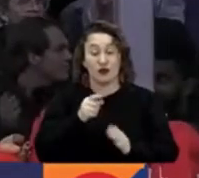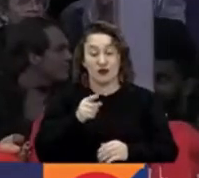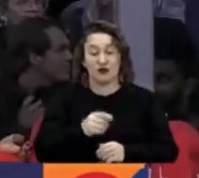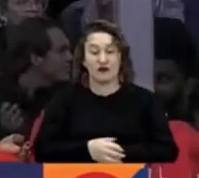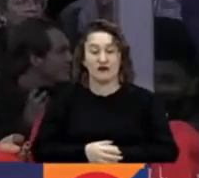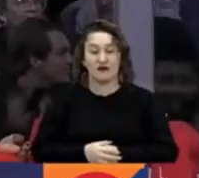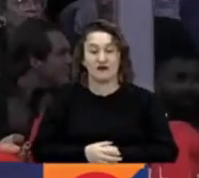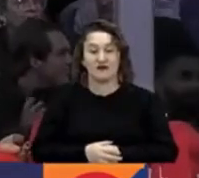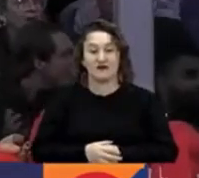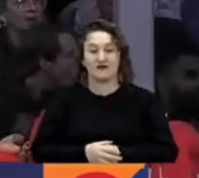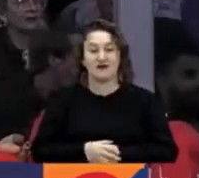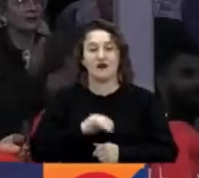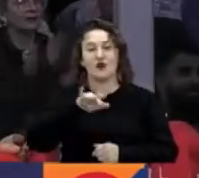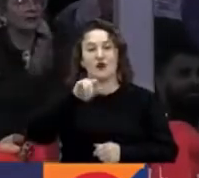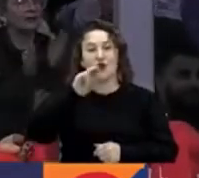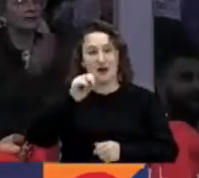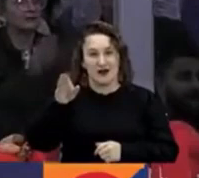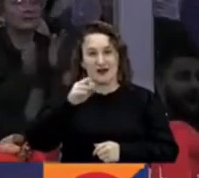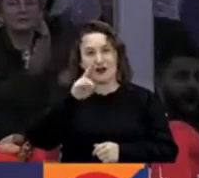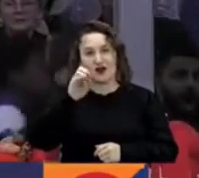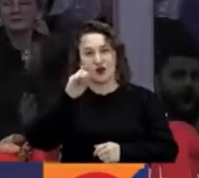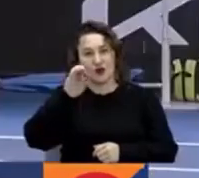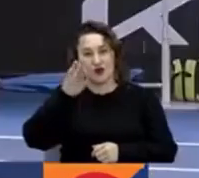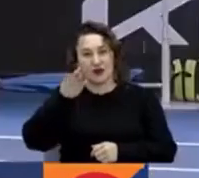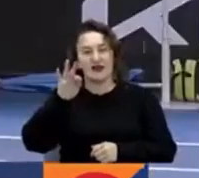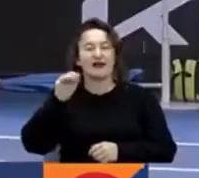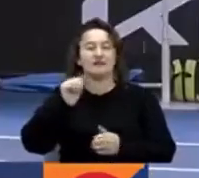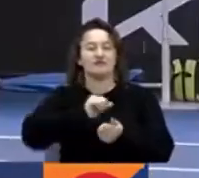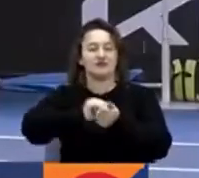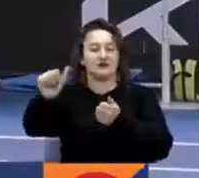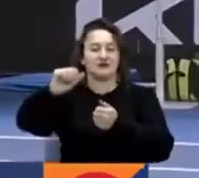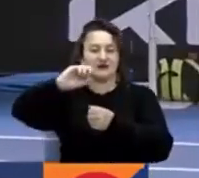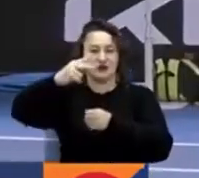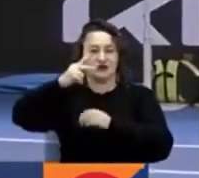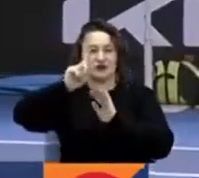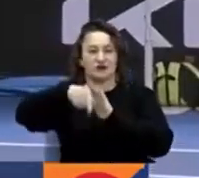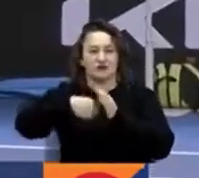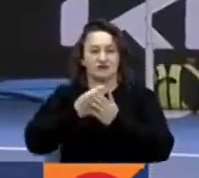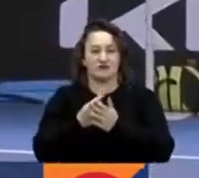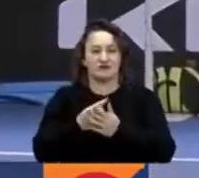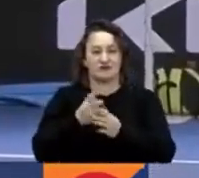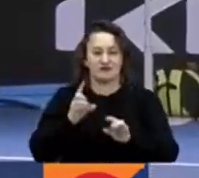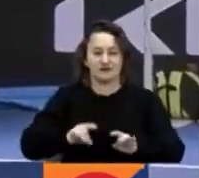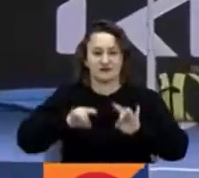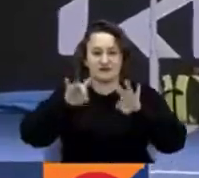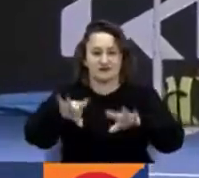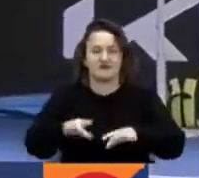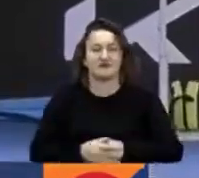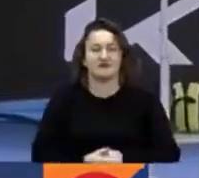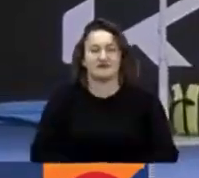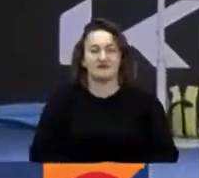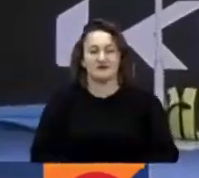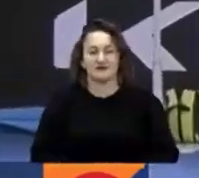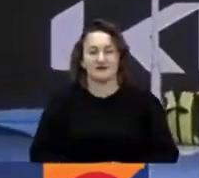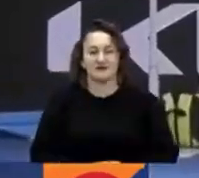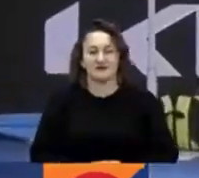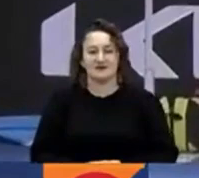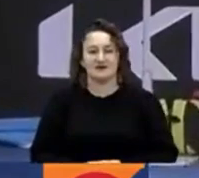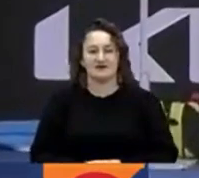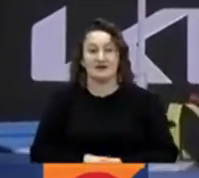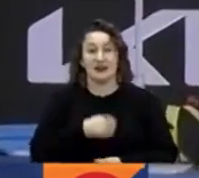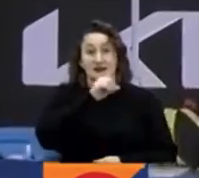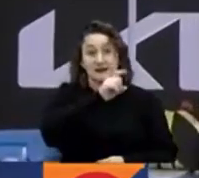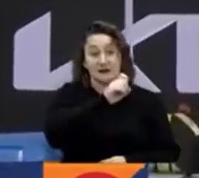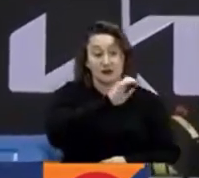Juan Sebastián Cabal y Robert Farah clasificaron a la segunda ronda del Abierto de Australia tras vencer al peruano Varillas y al alemán Altmaier con parciales